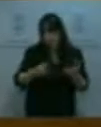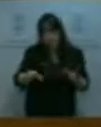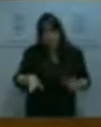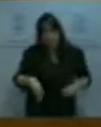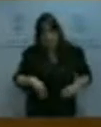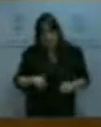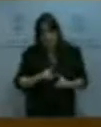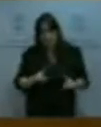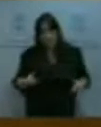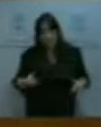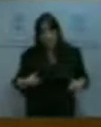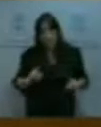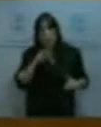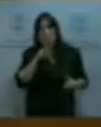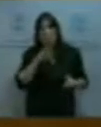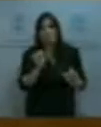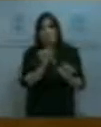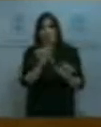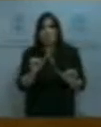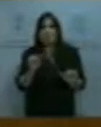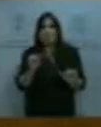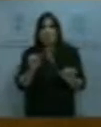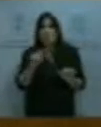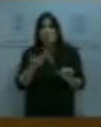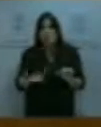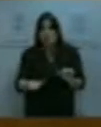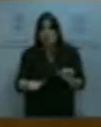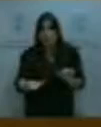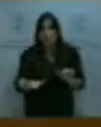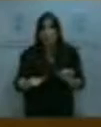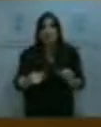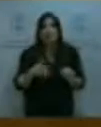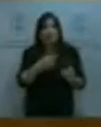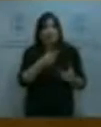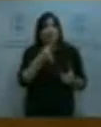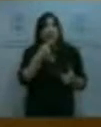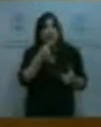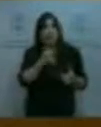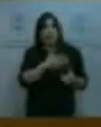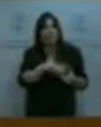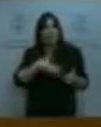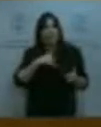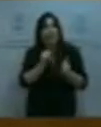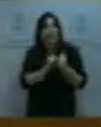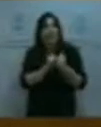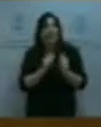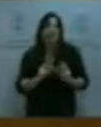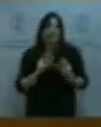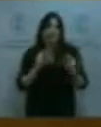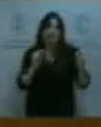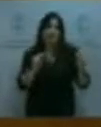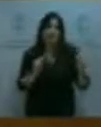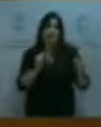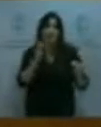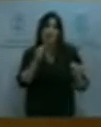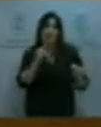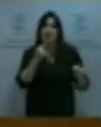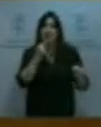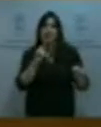forma, plantean el fin del carbón y plantean el auge indiscriminado de